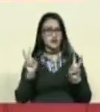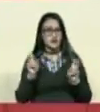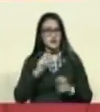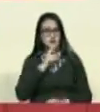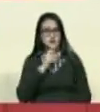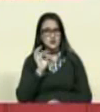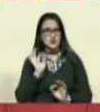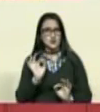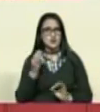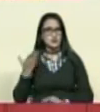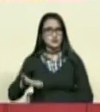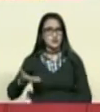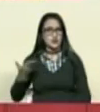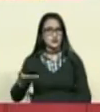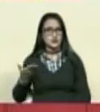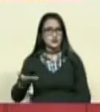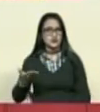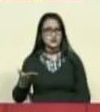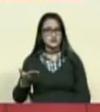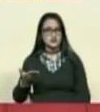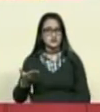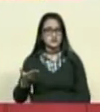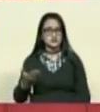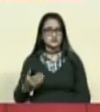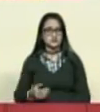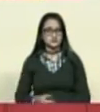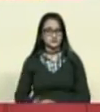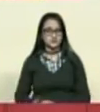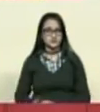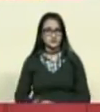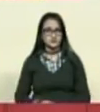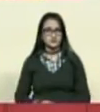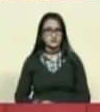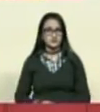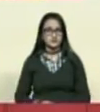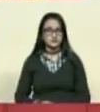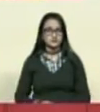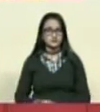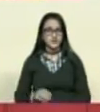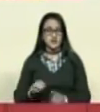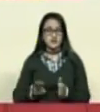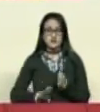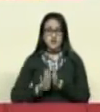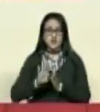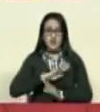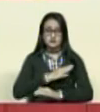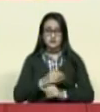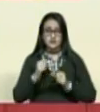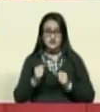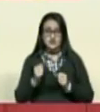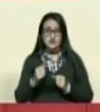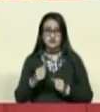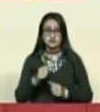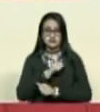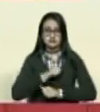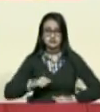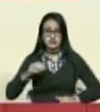concepto. Desarrollar la capacidad de nuestra Fuerza Armada para todos sus servicios de